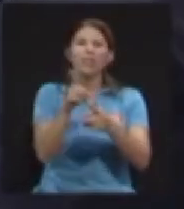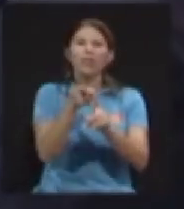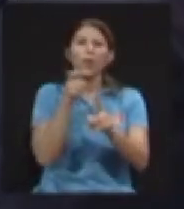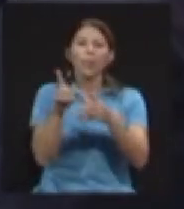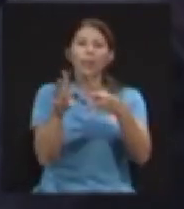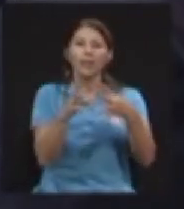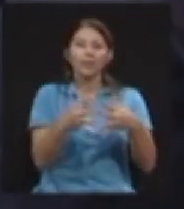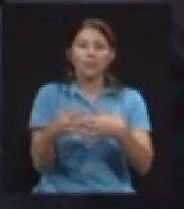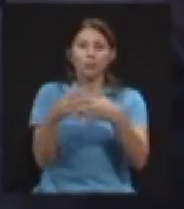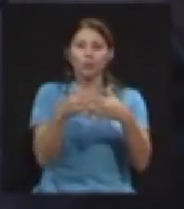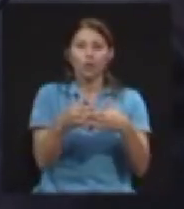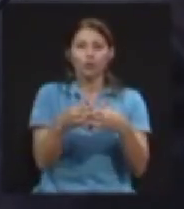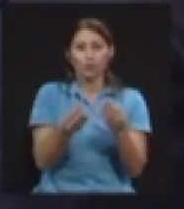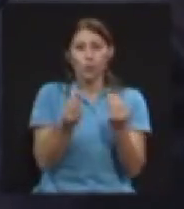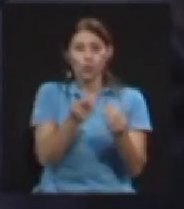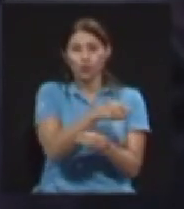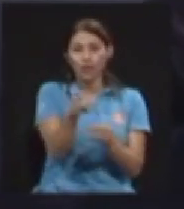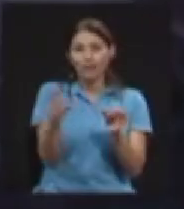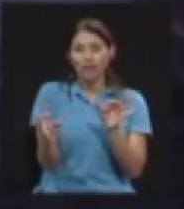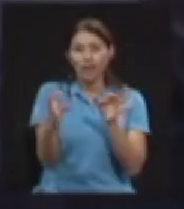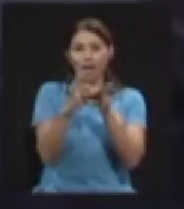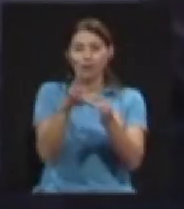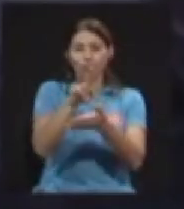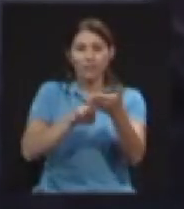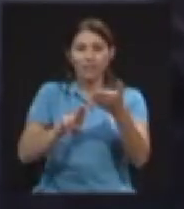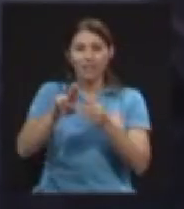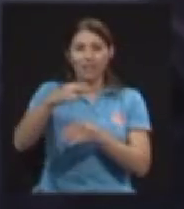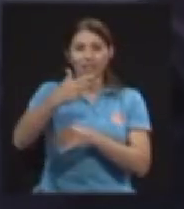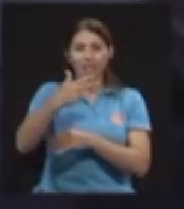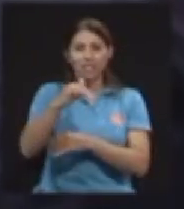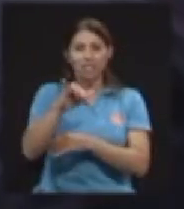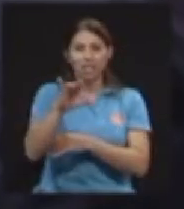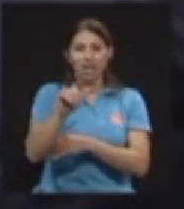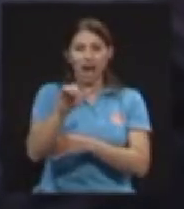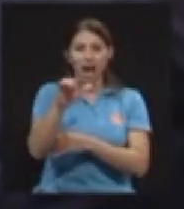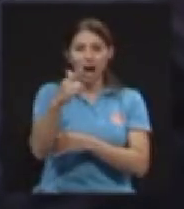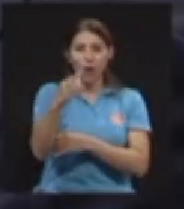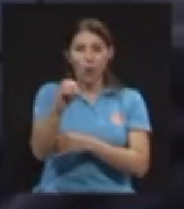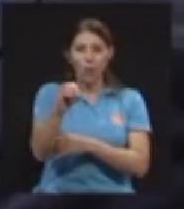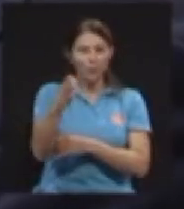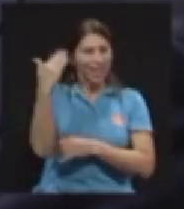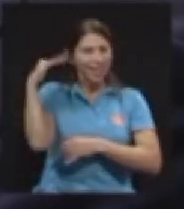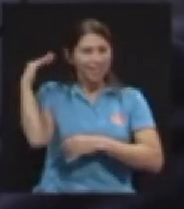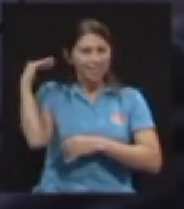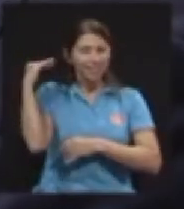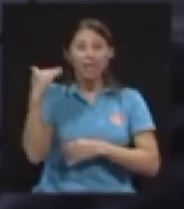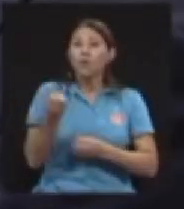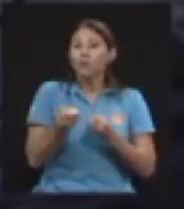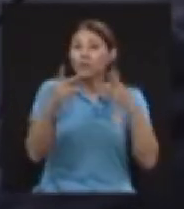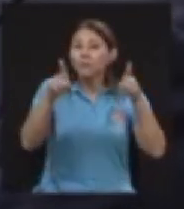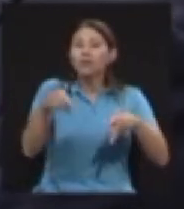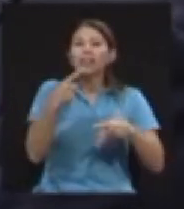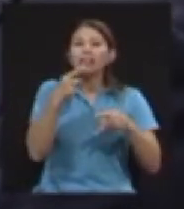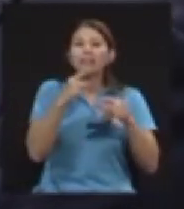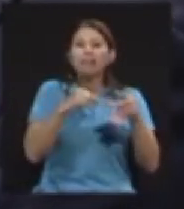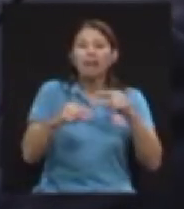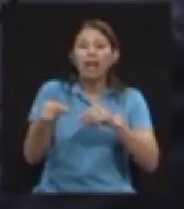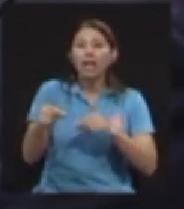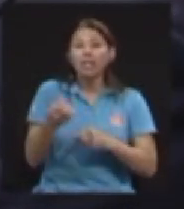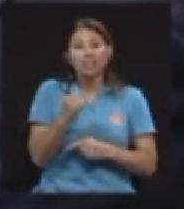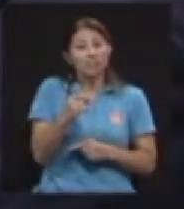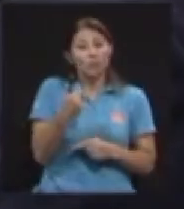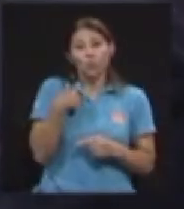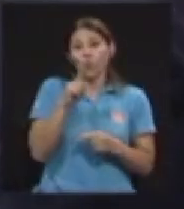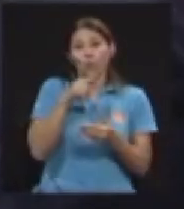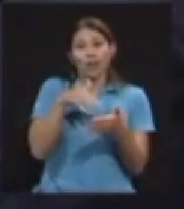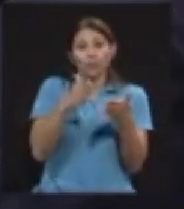¿verdad? En los primeros momentos. En un momento se decía que si uno no había sido estudiante de Chicago o hubiera dado clases en la Universidad de